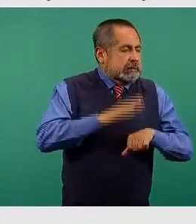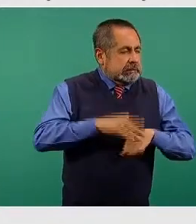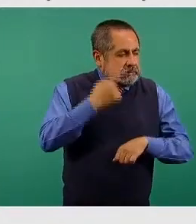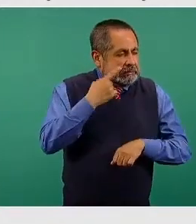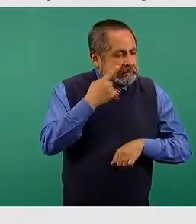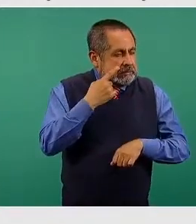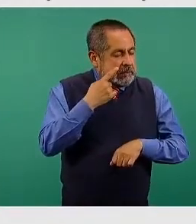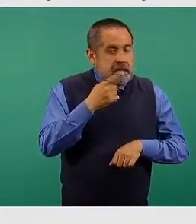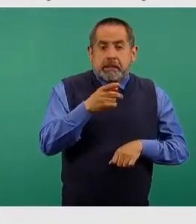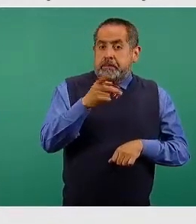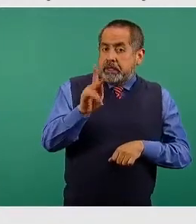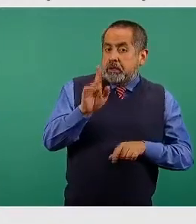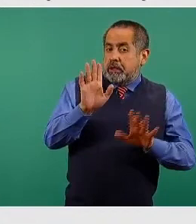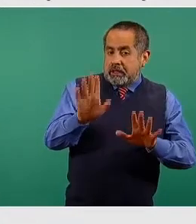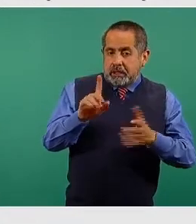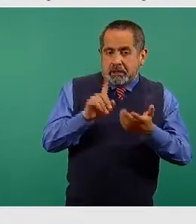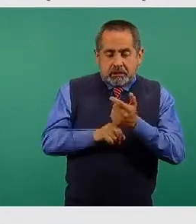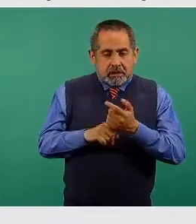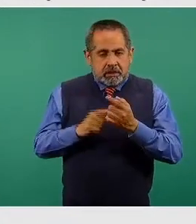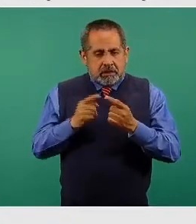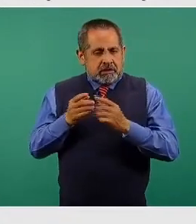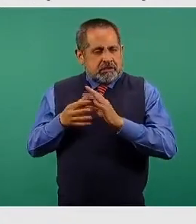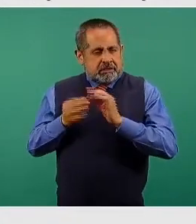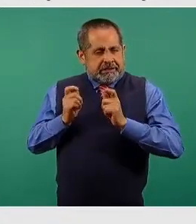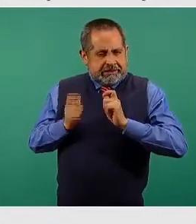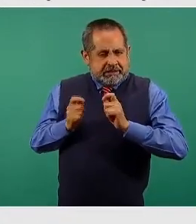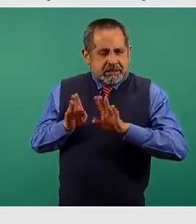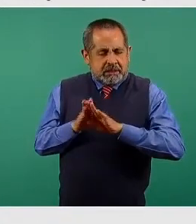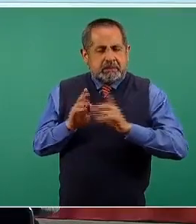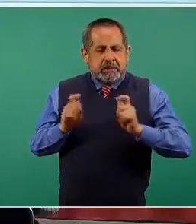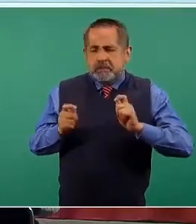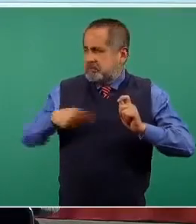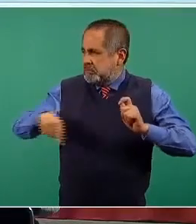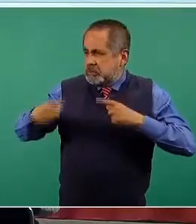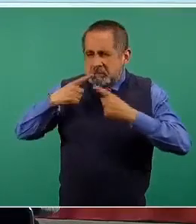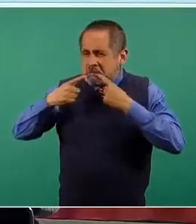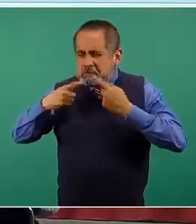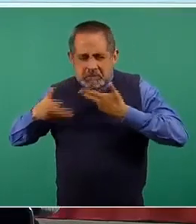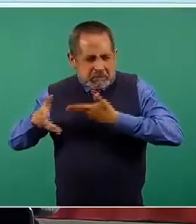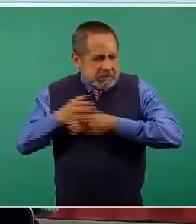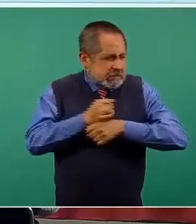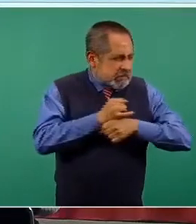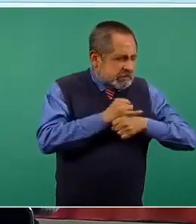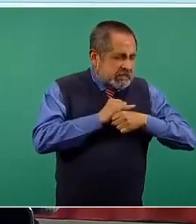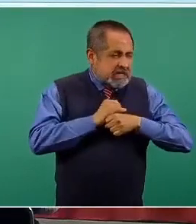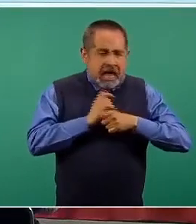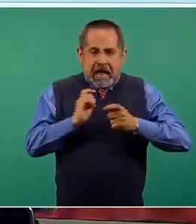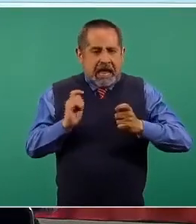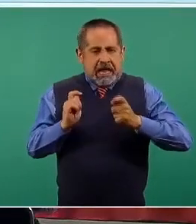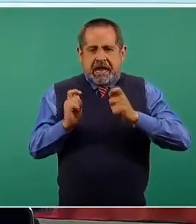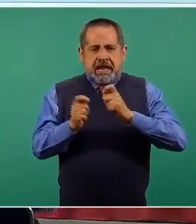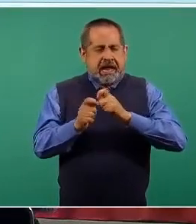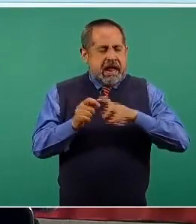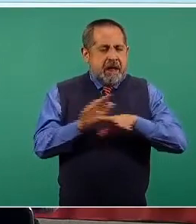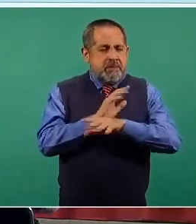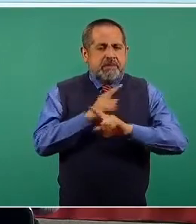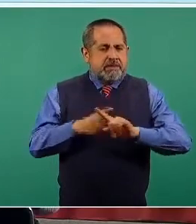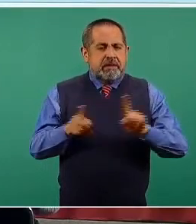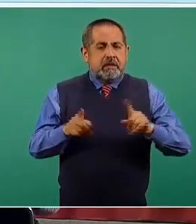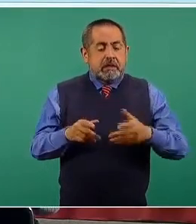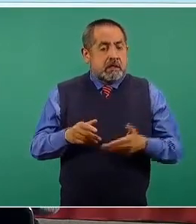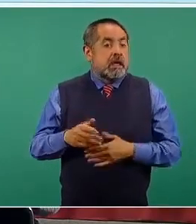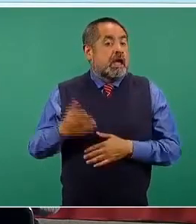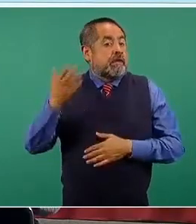tenemos un elemento técnico que es una definición operacional que ha cambiado de acuerdo al comportamiento de la enfermedad